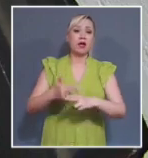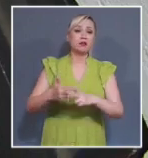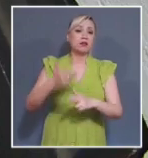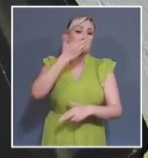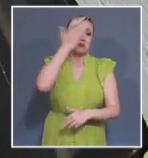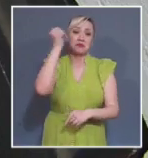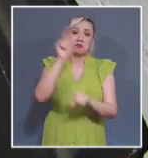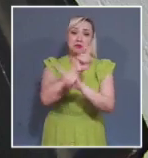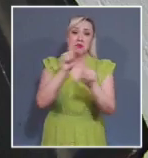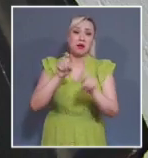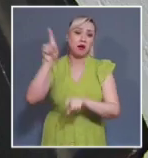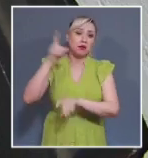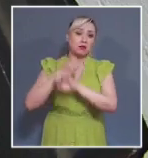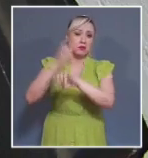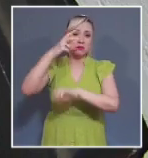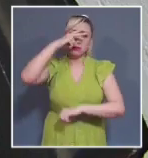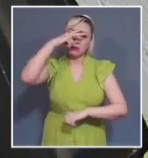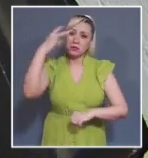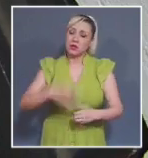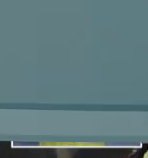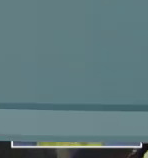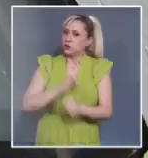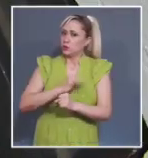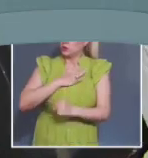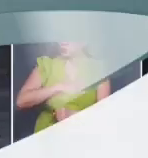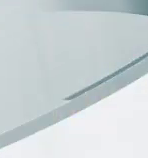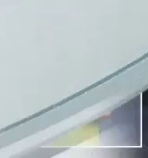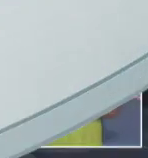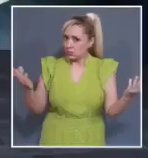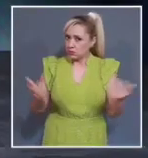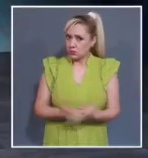de la Federación, Lorena Sánchez Cabrera.